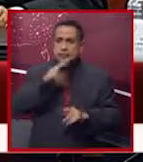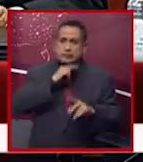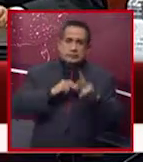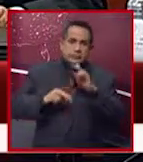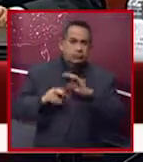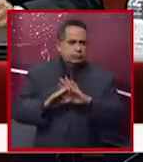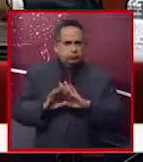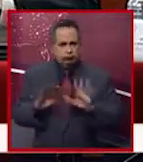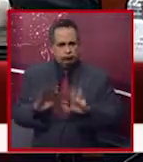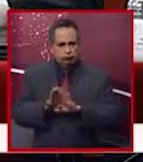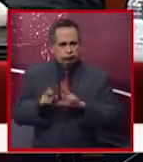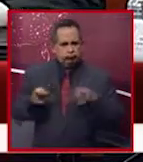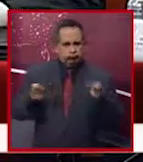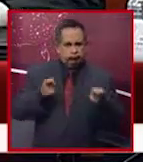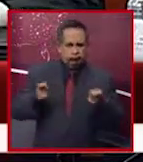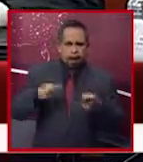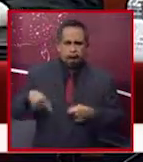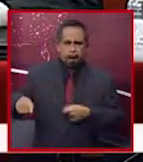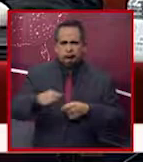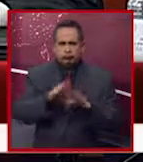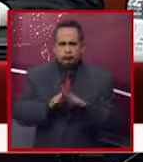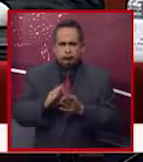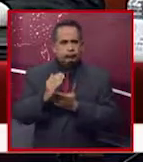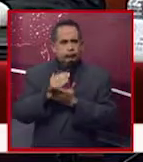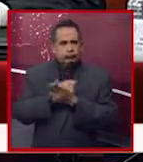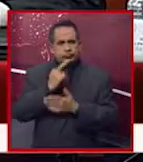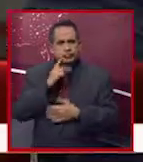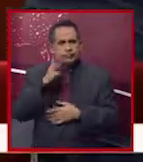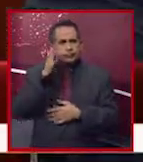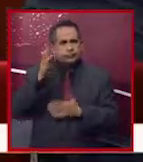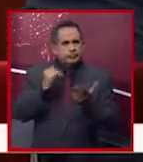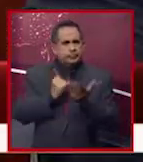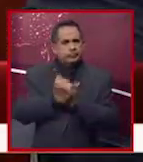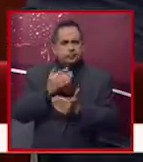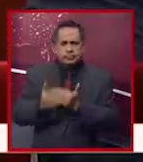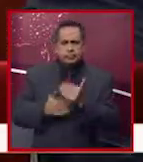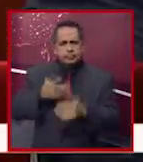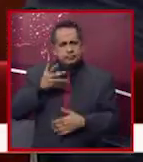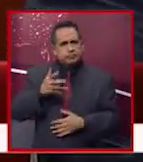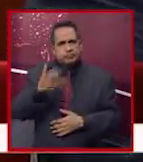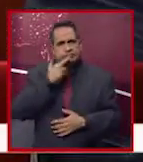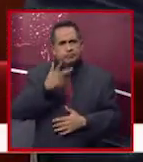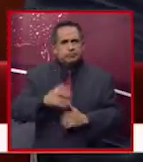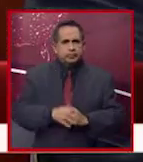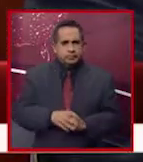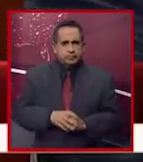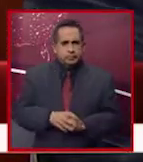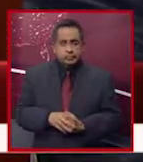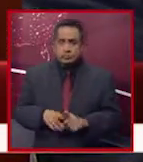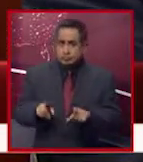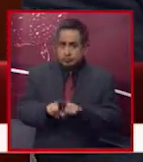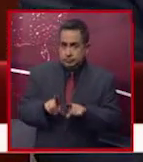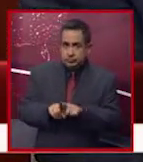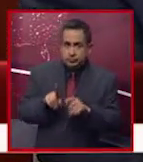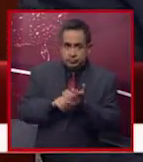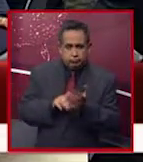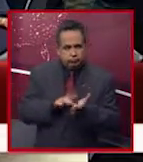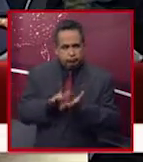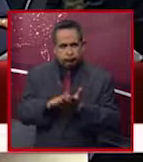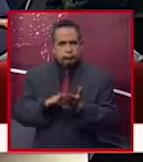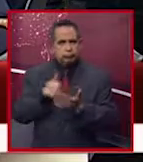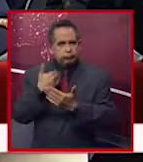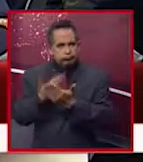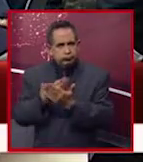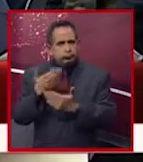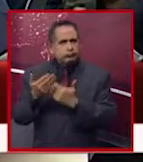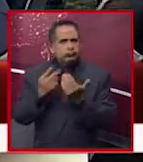incertidumbre para que los agentes económicos tomen mejores decisiones en un horizonte de largo plazo, a la par de alentar la inversión